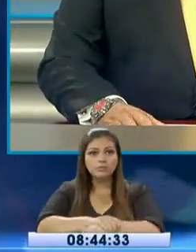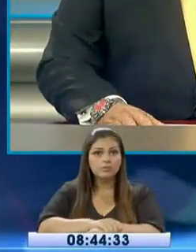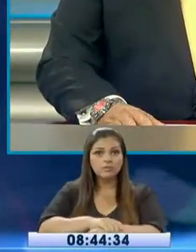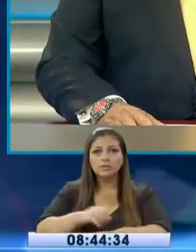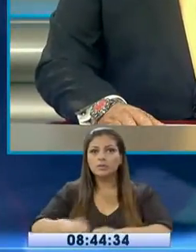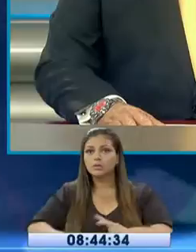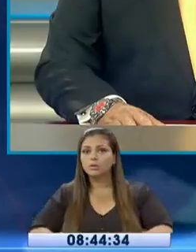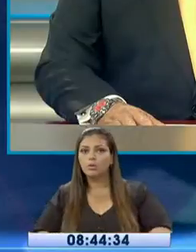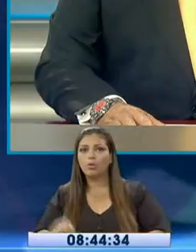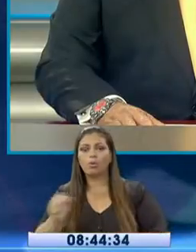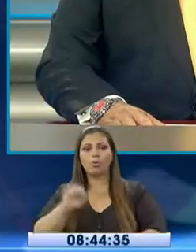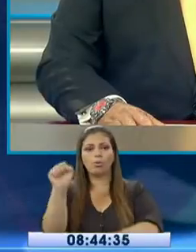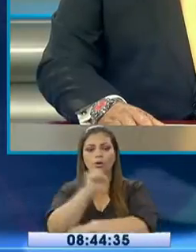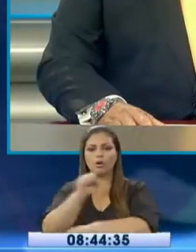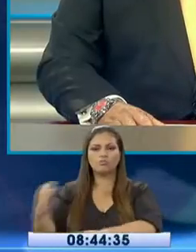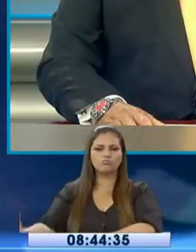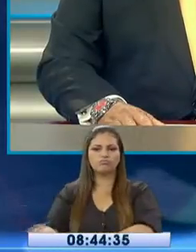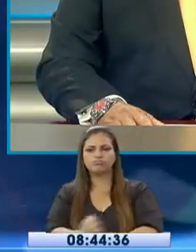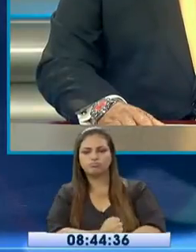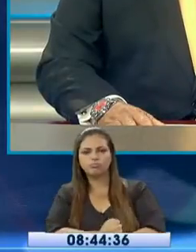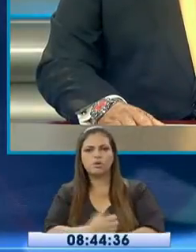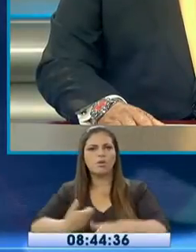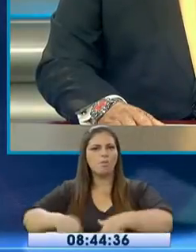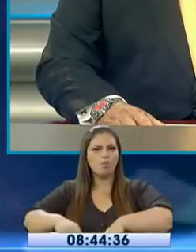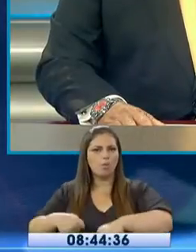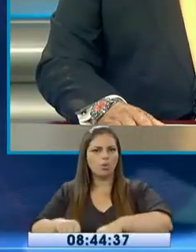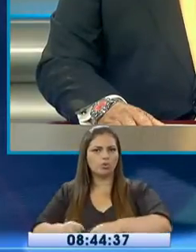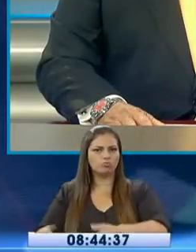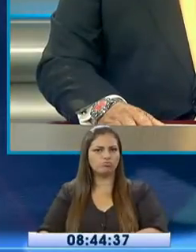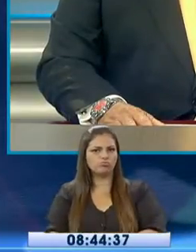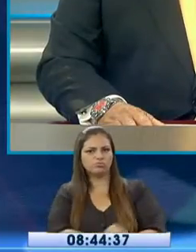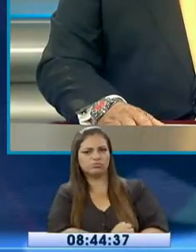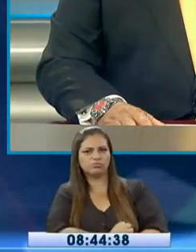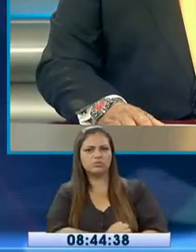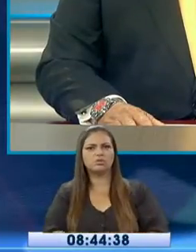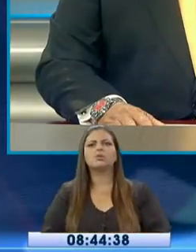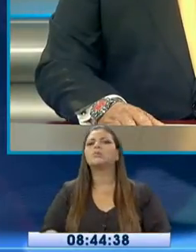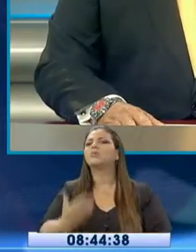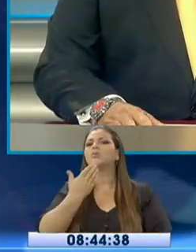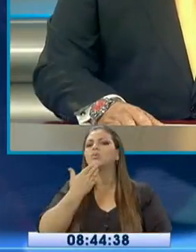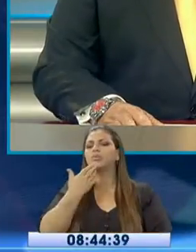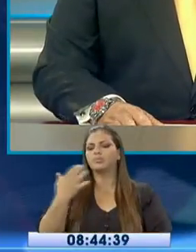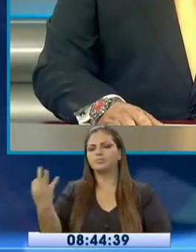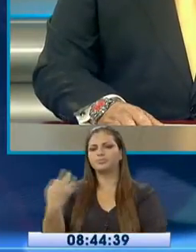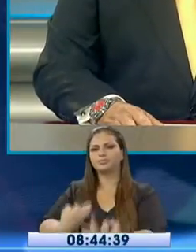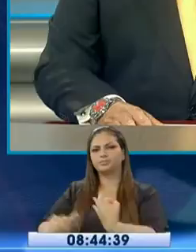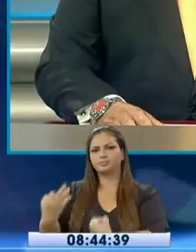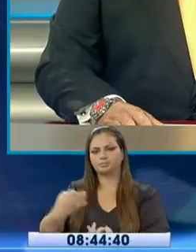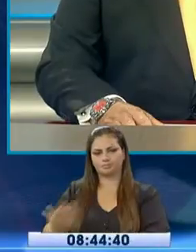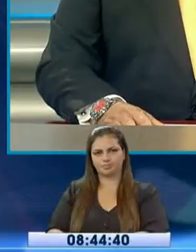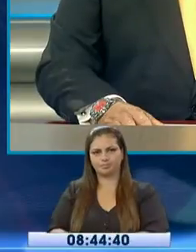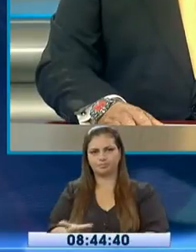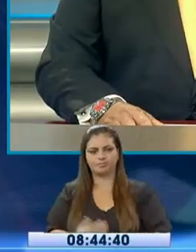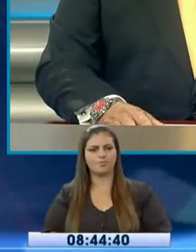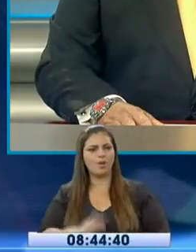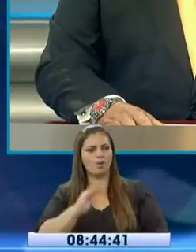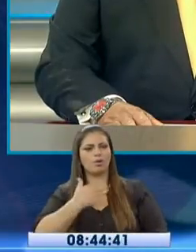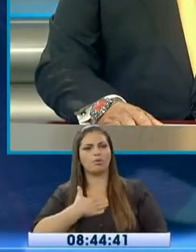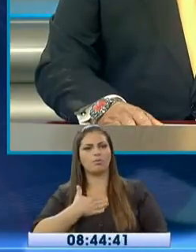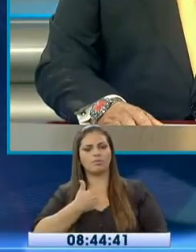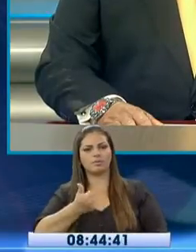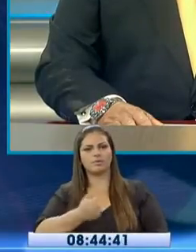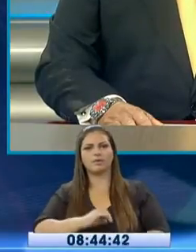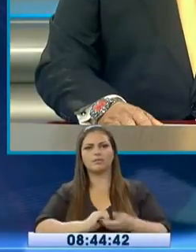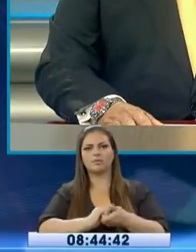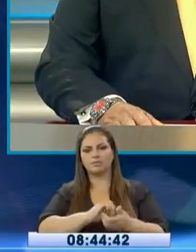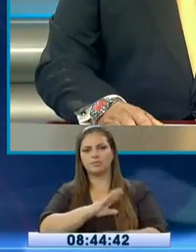carros retenidos o motos retenidas, y cómo está la situación, Enrique. Adelante. Hola, ¿qué tal, Hugo? Buenos días, amigos